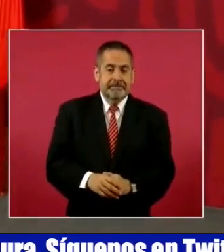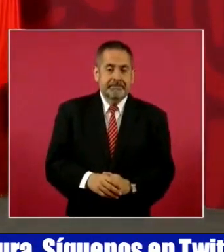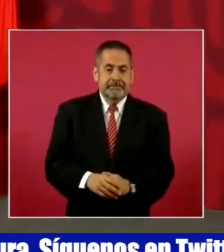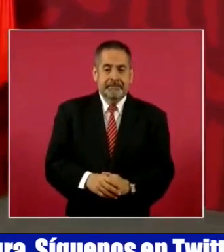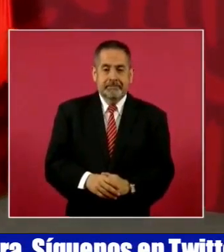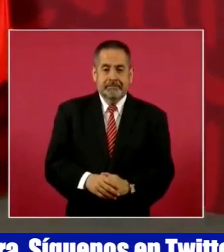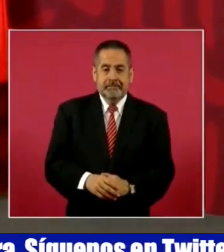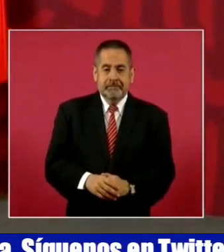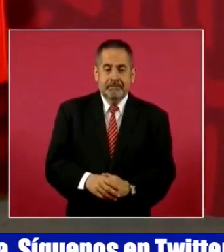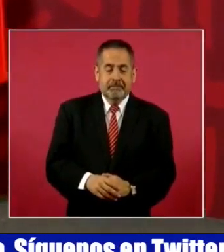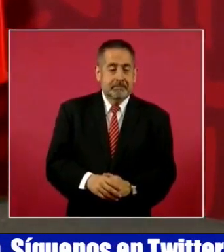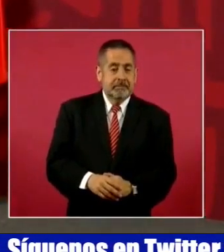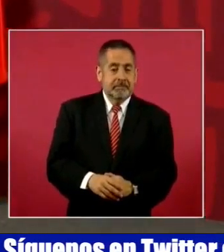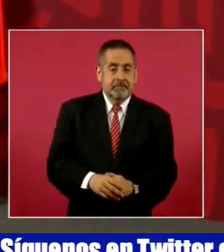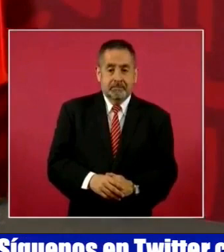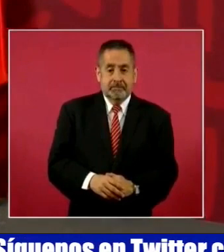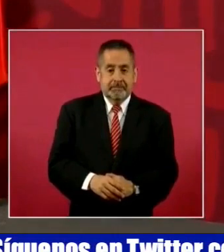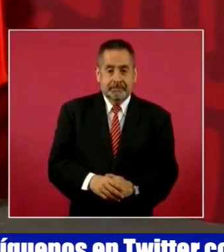Pero